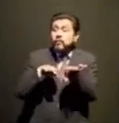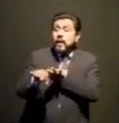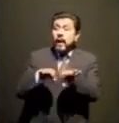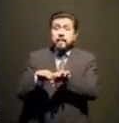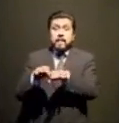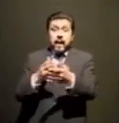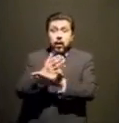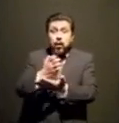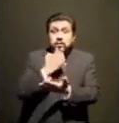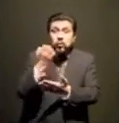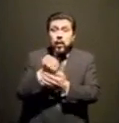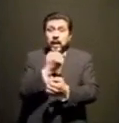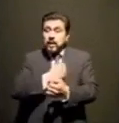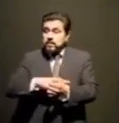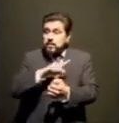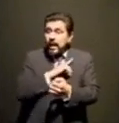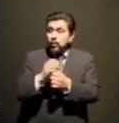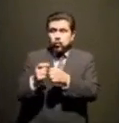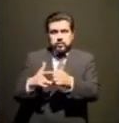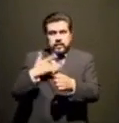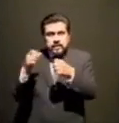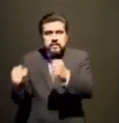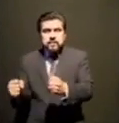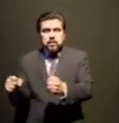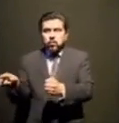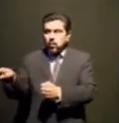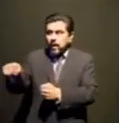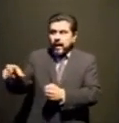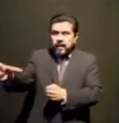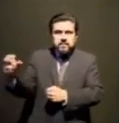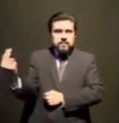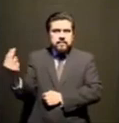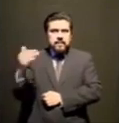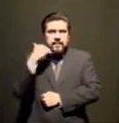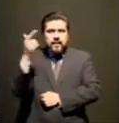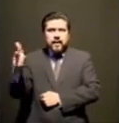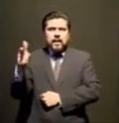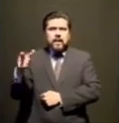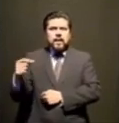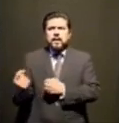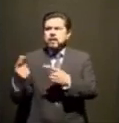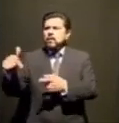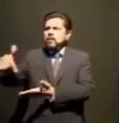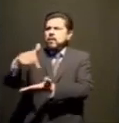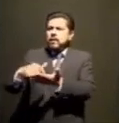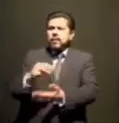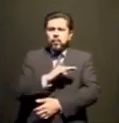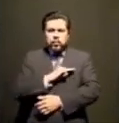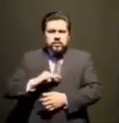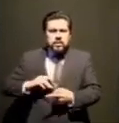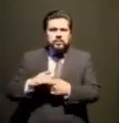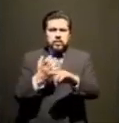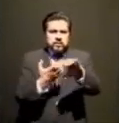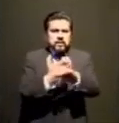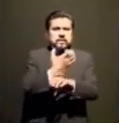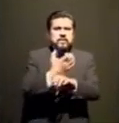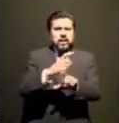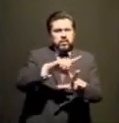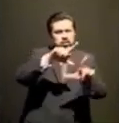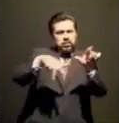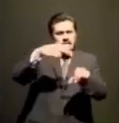escuela, salud, seguridad y la posibilidad de tener municipios, estados y un